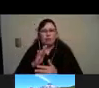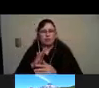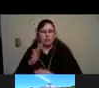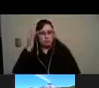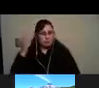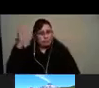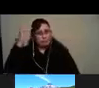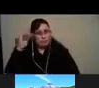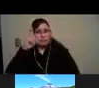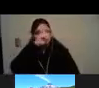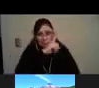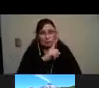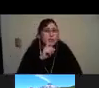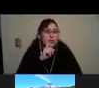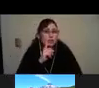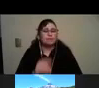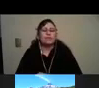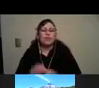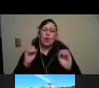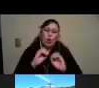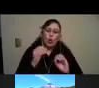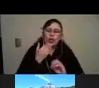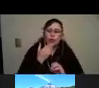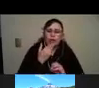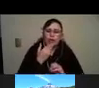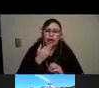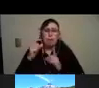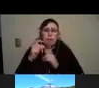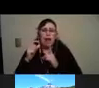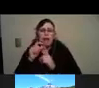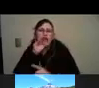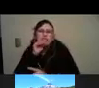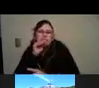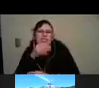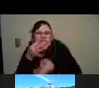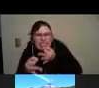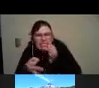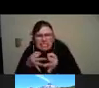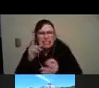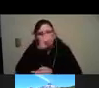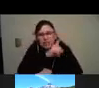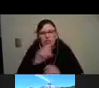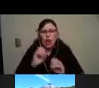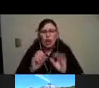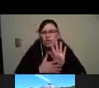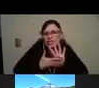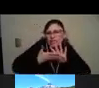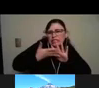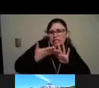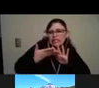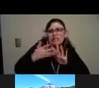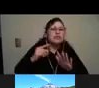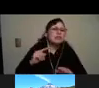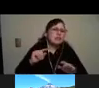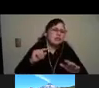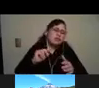¿ya? Dificultades para la articulación de las palabras, el lenguaje, alteraciones sensoriales o